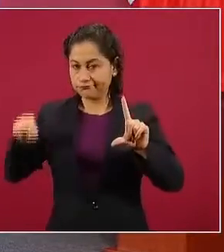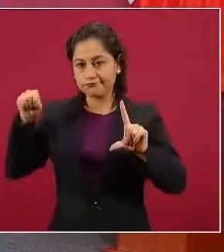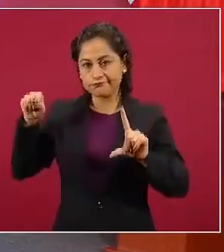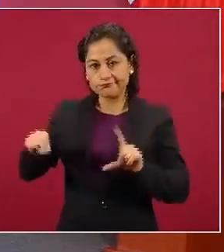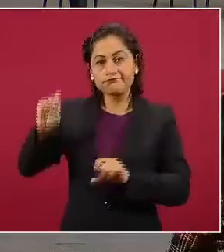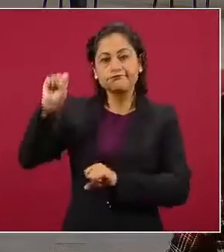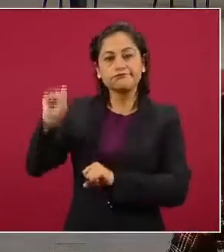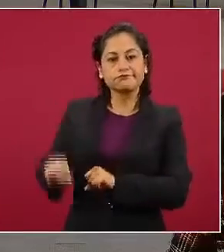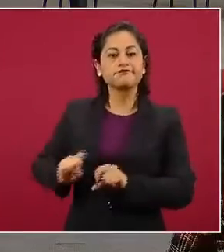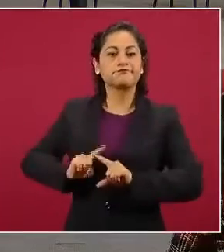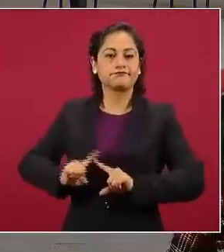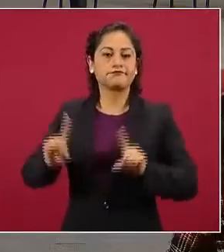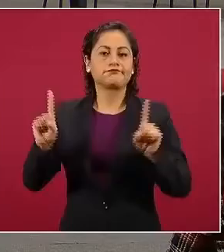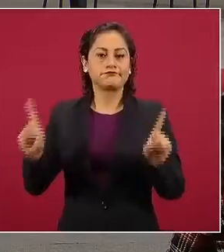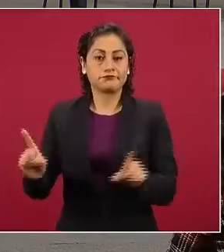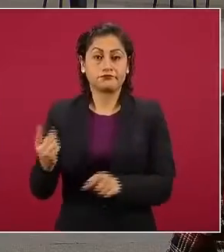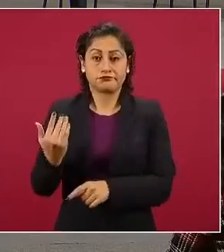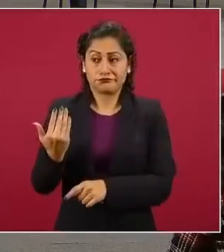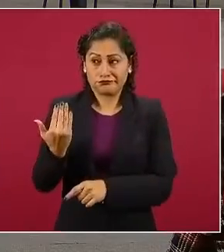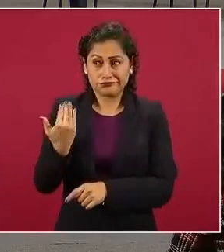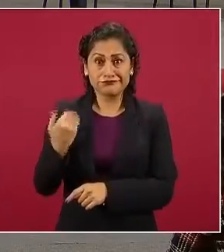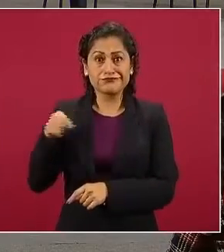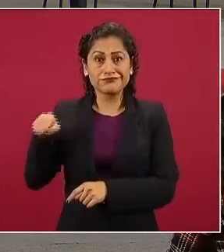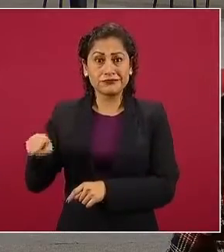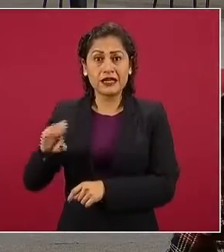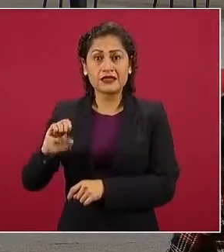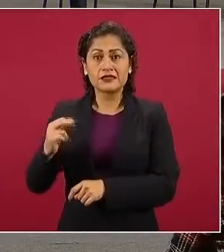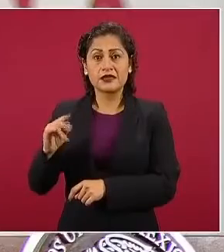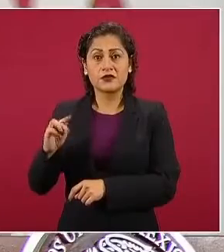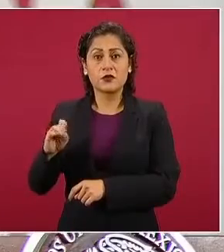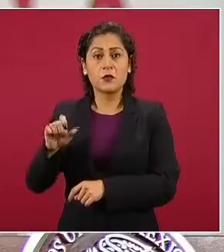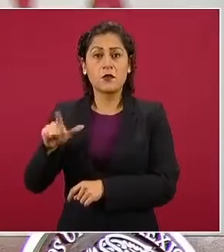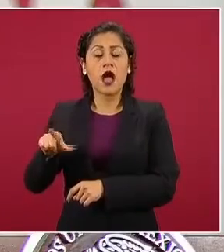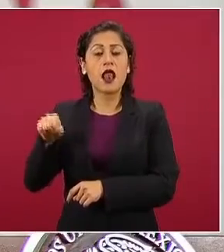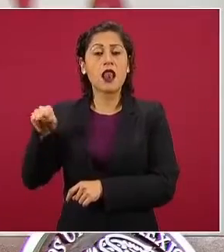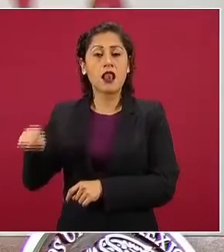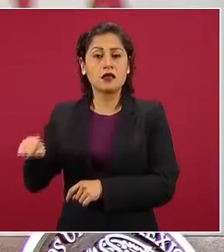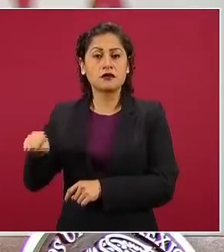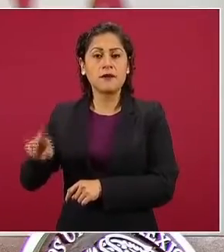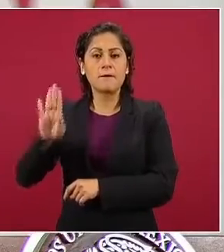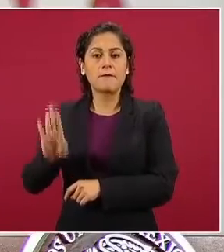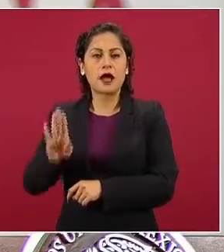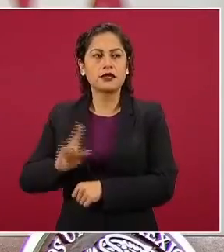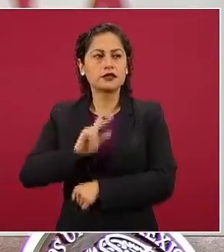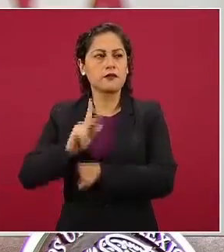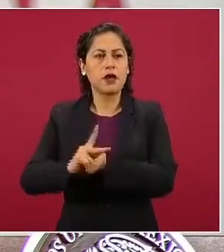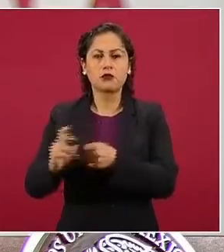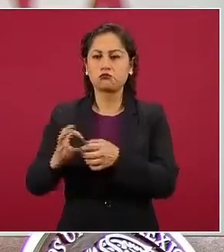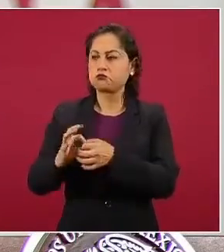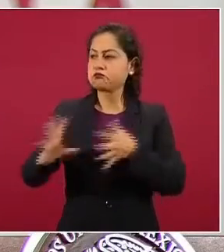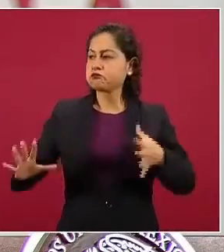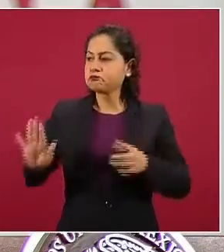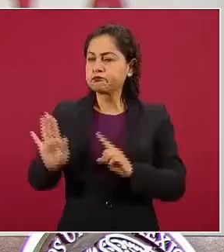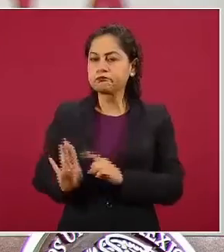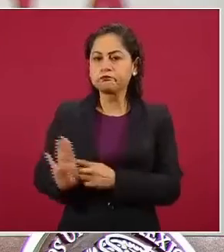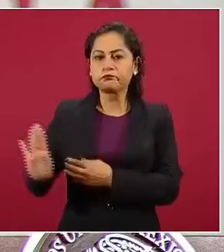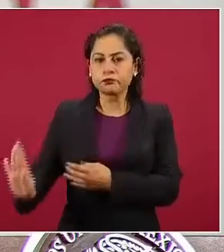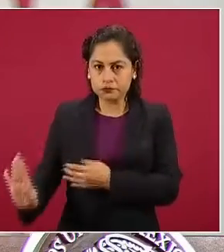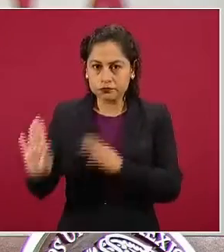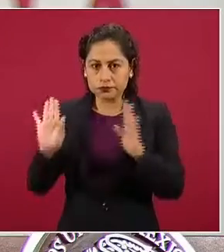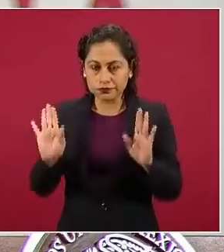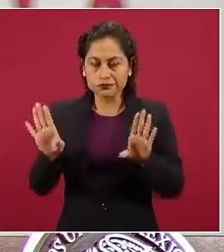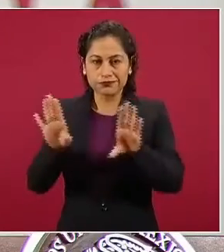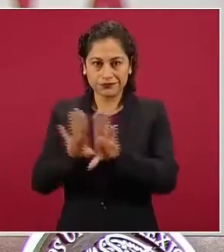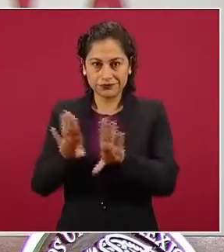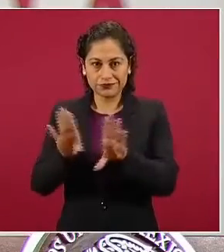relativamente no mucho tiempo, Chetumal era una zona aislada del país, y entonces lo que ni siquiera se podía garantizar es que